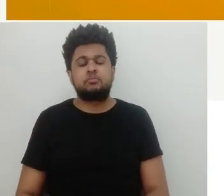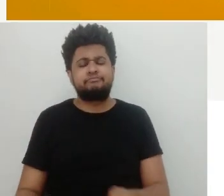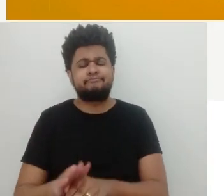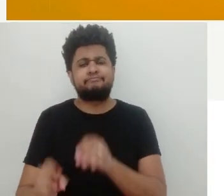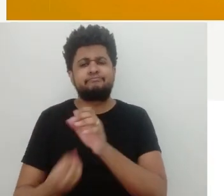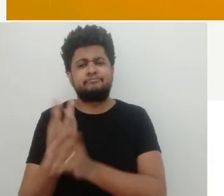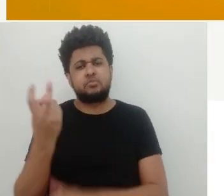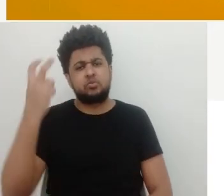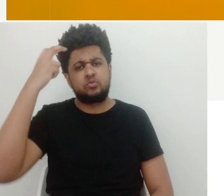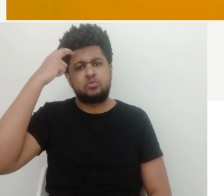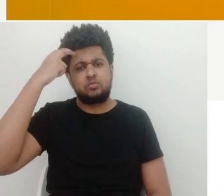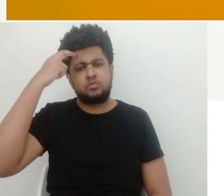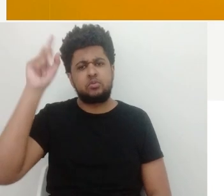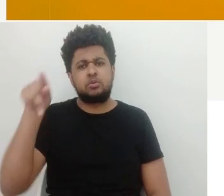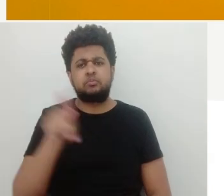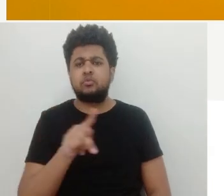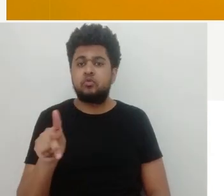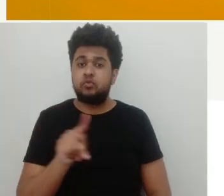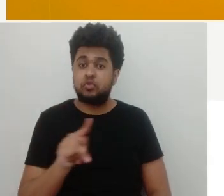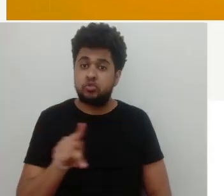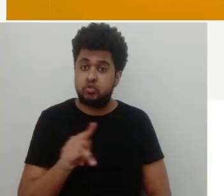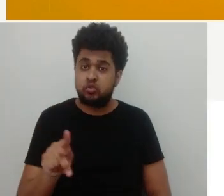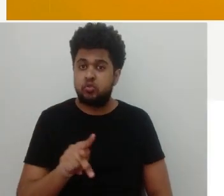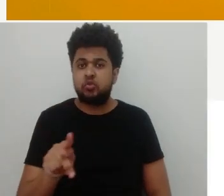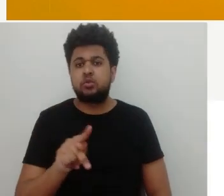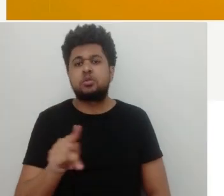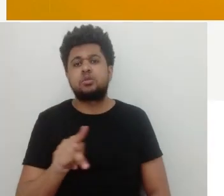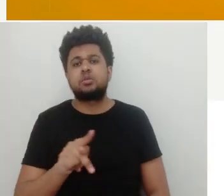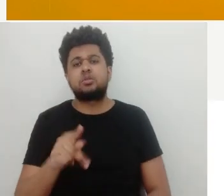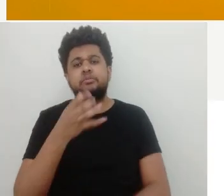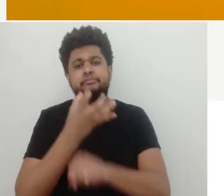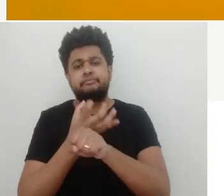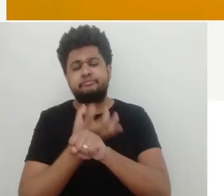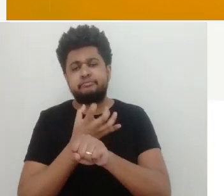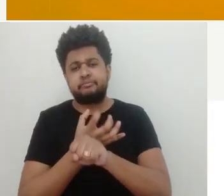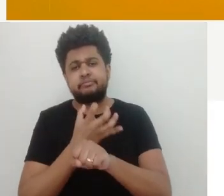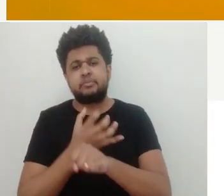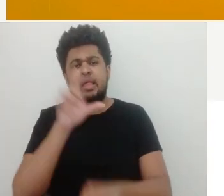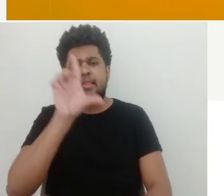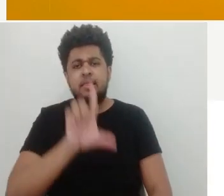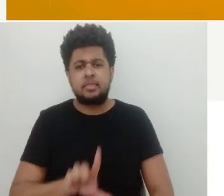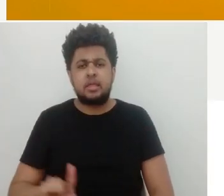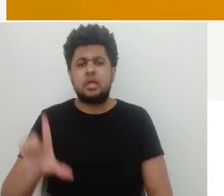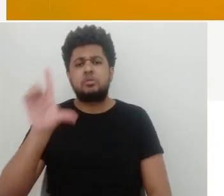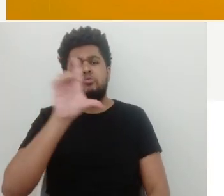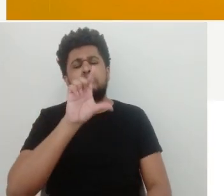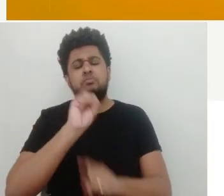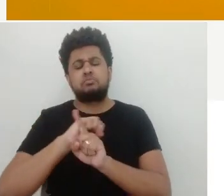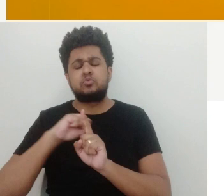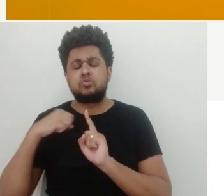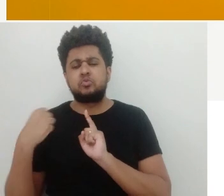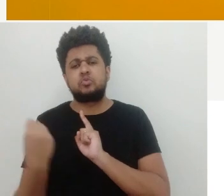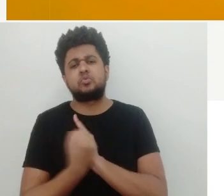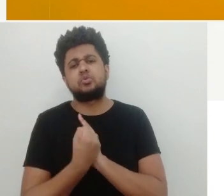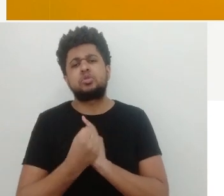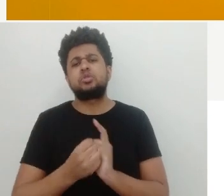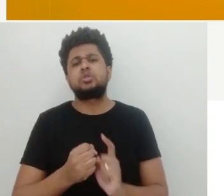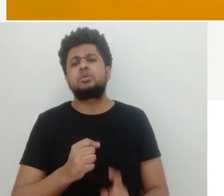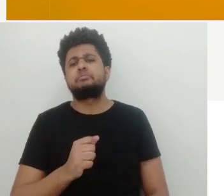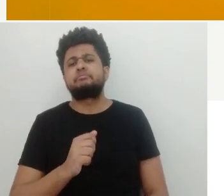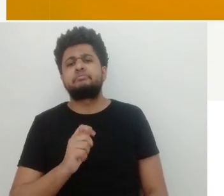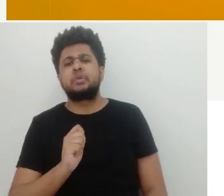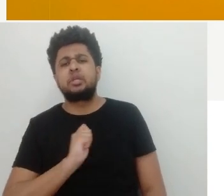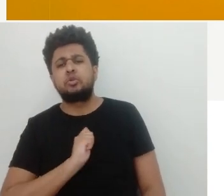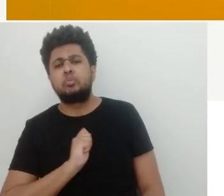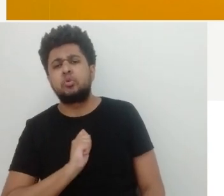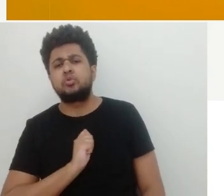disciplinas, literatura, sociología, antropología, comunicación social, cuyas investigaciones y abordajes